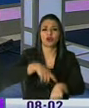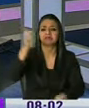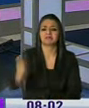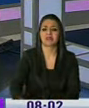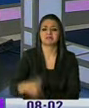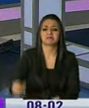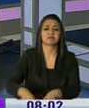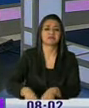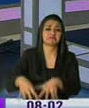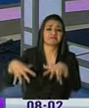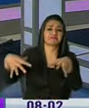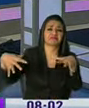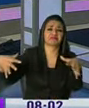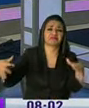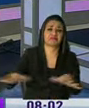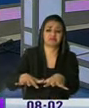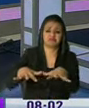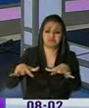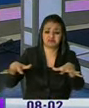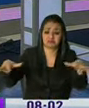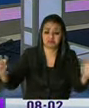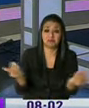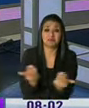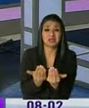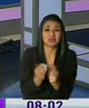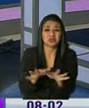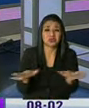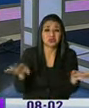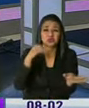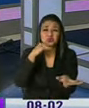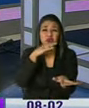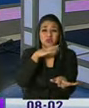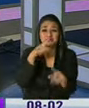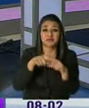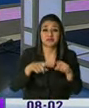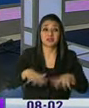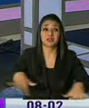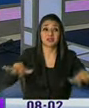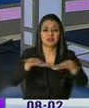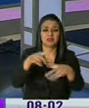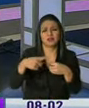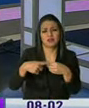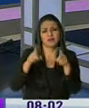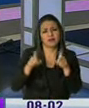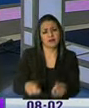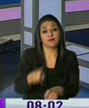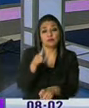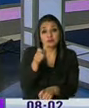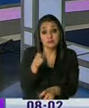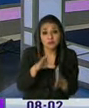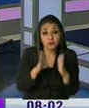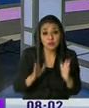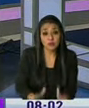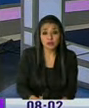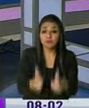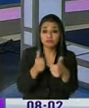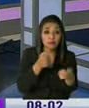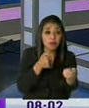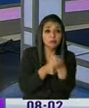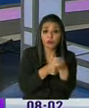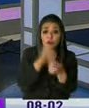y hay unas planchas de basuras, pero enormes, regadas a lo largo de la ciudad. Seamos buenos ciudadanos, colaboremos también,